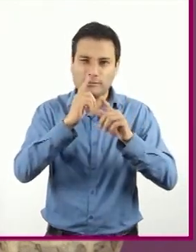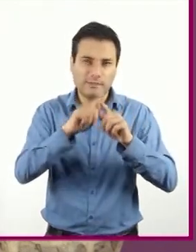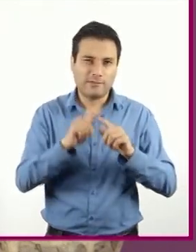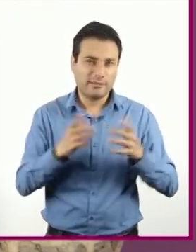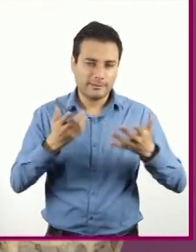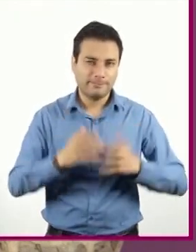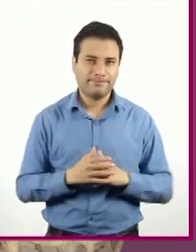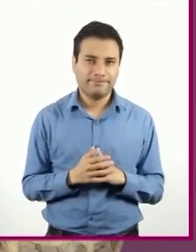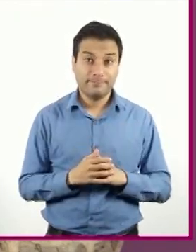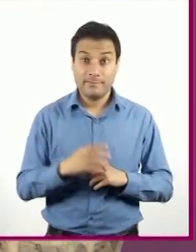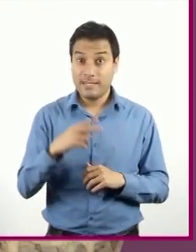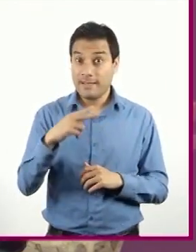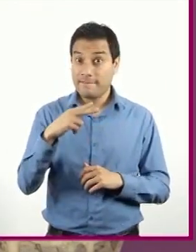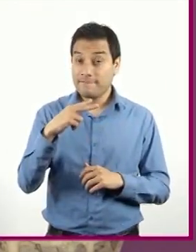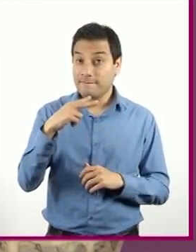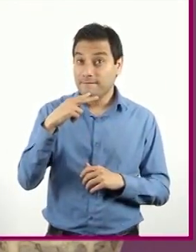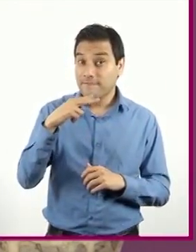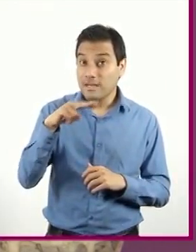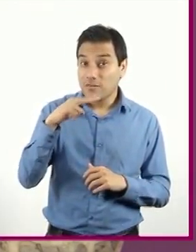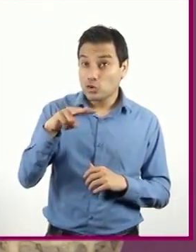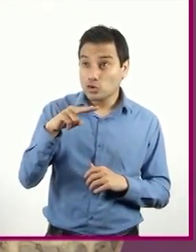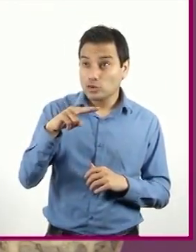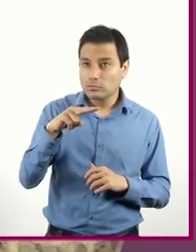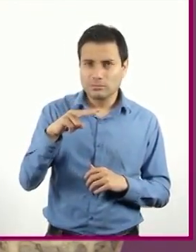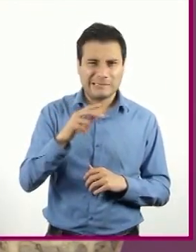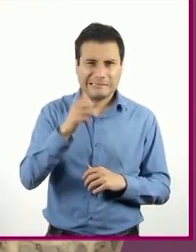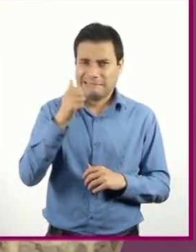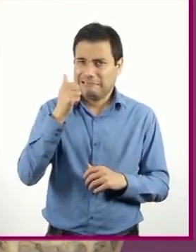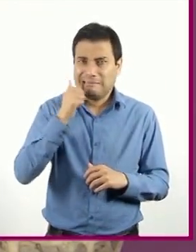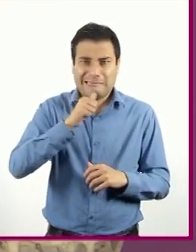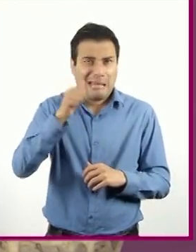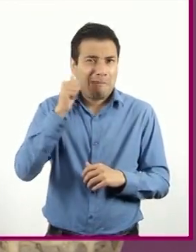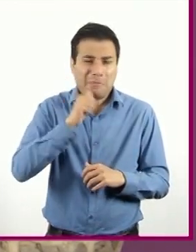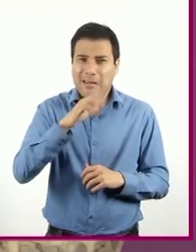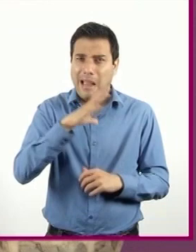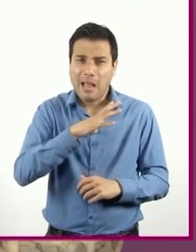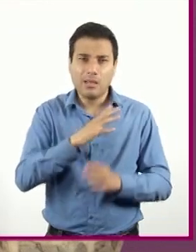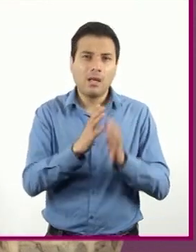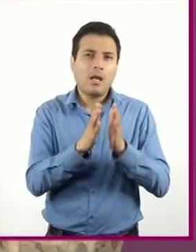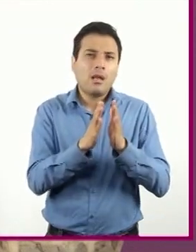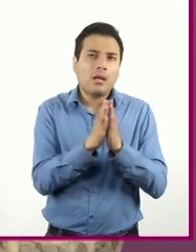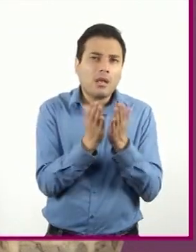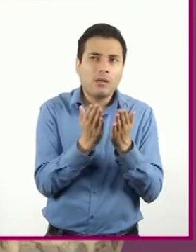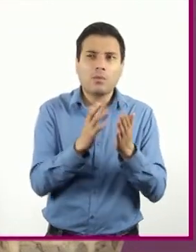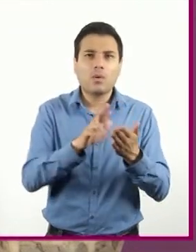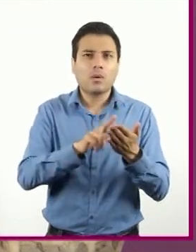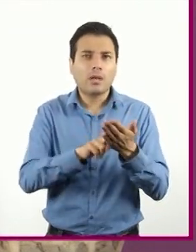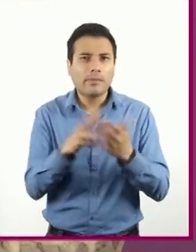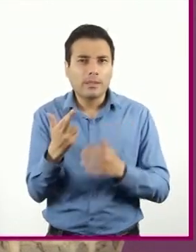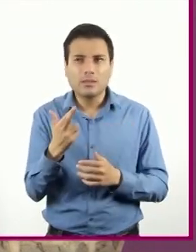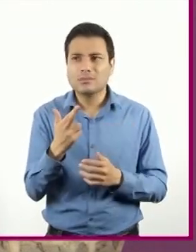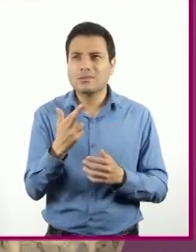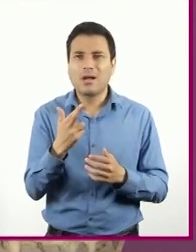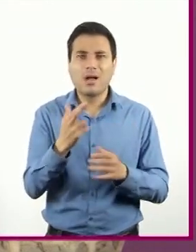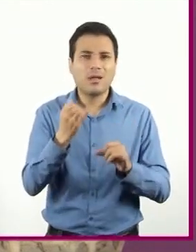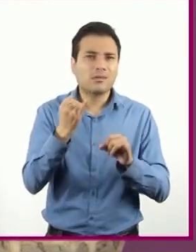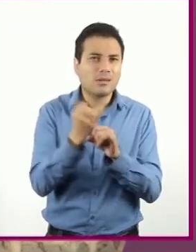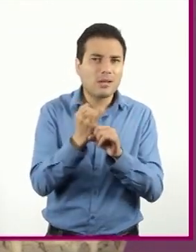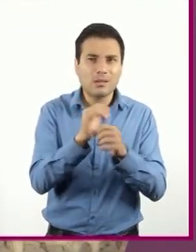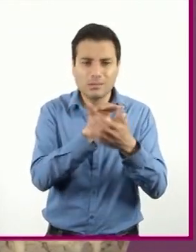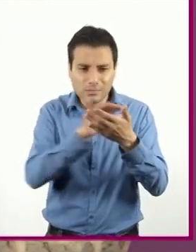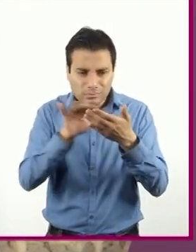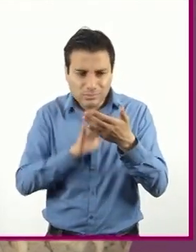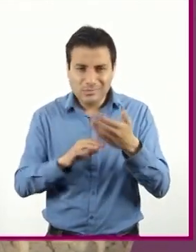verbos, por tanto, se encuentran presentes en todos los textos orales y escritos que hemos de construir en el transcurso de